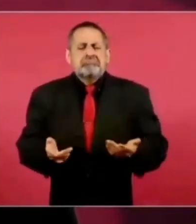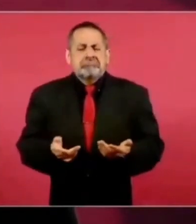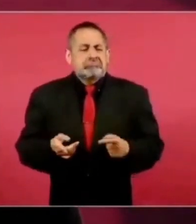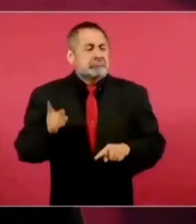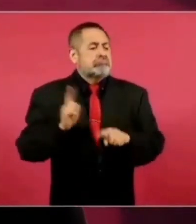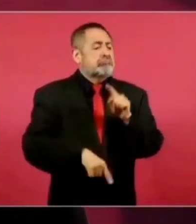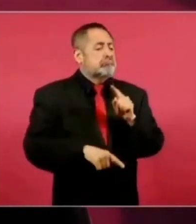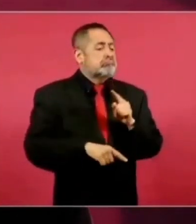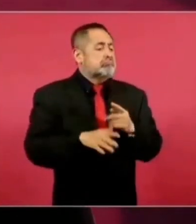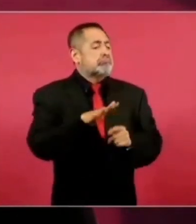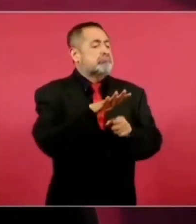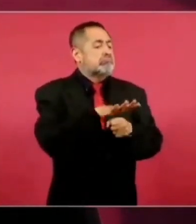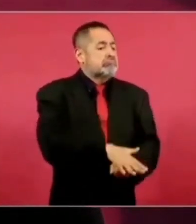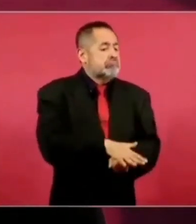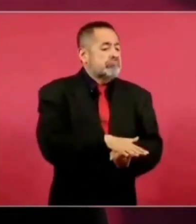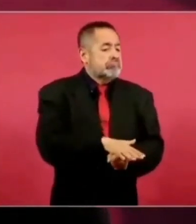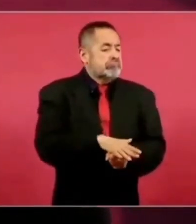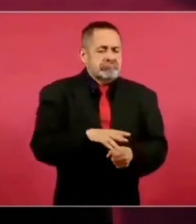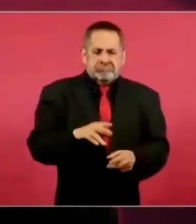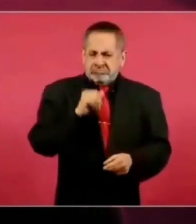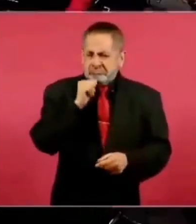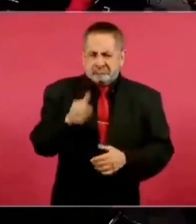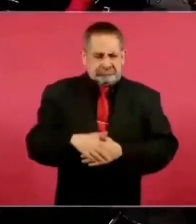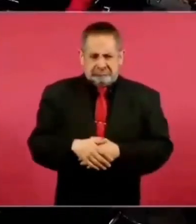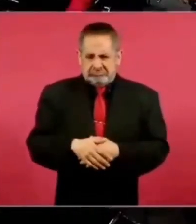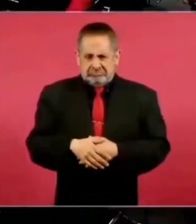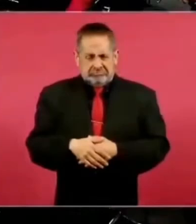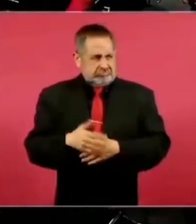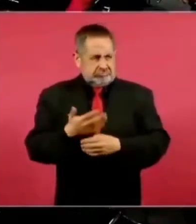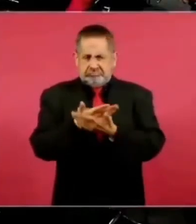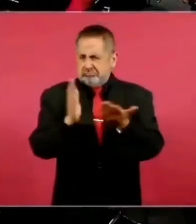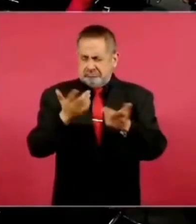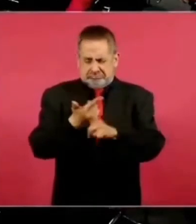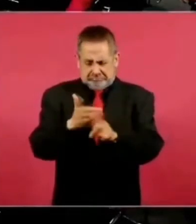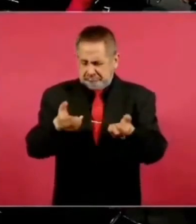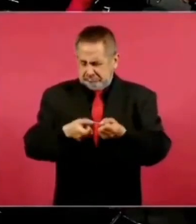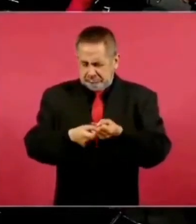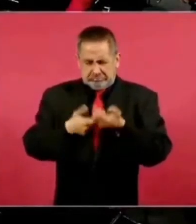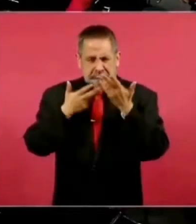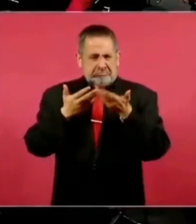limita su libertad de expresión, de manifestación?